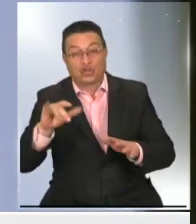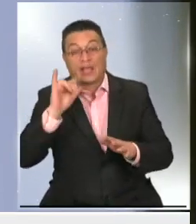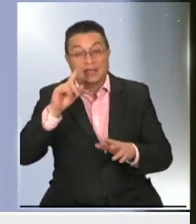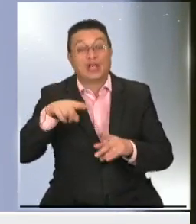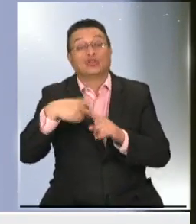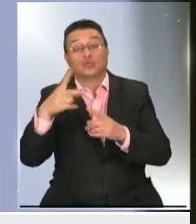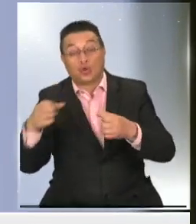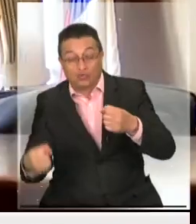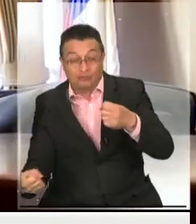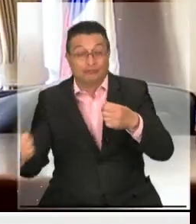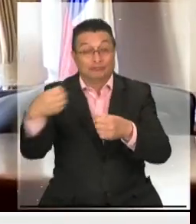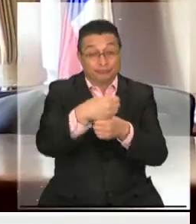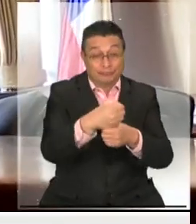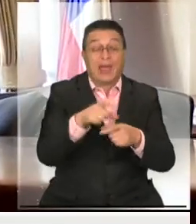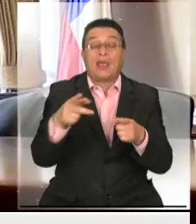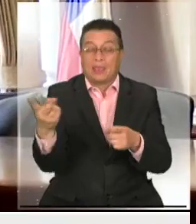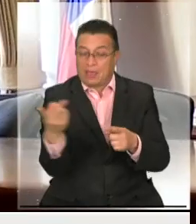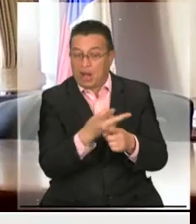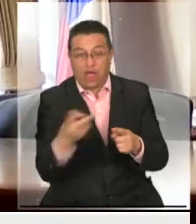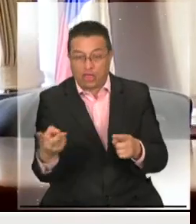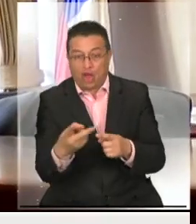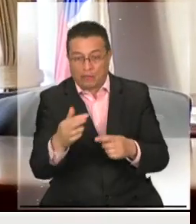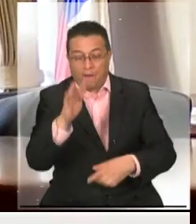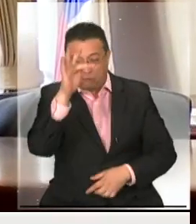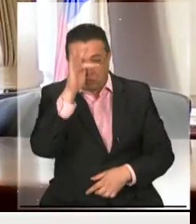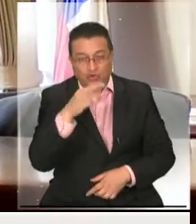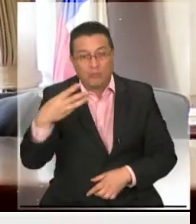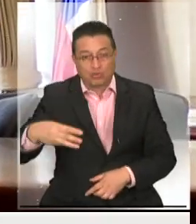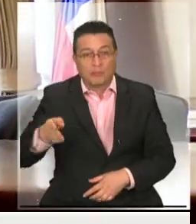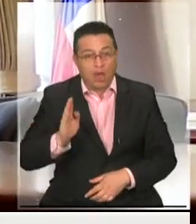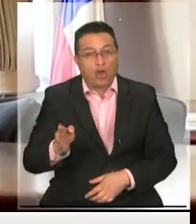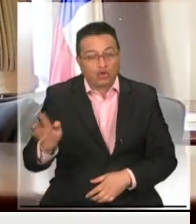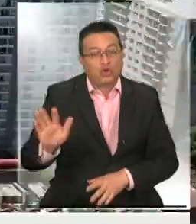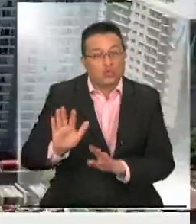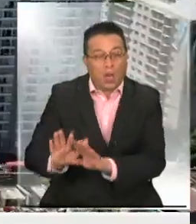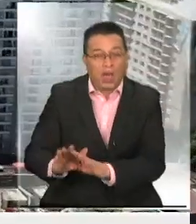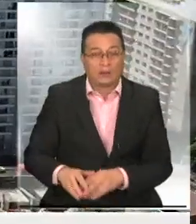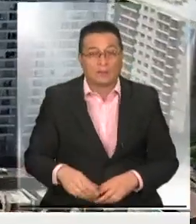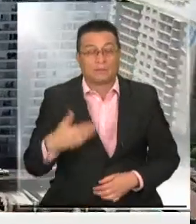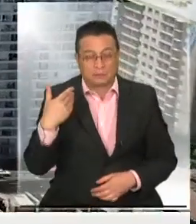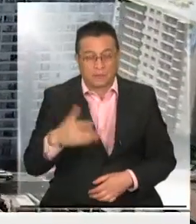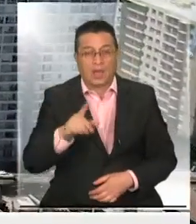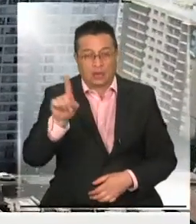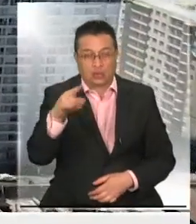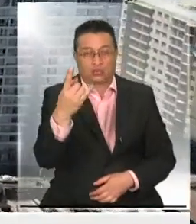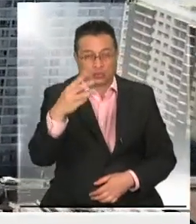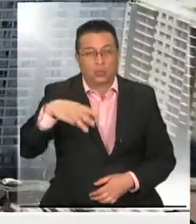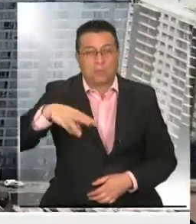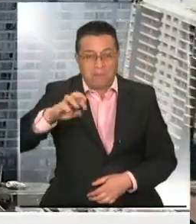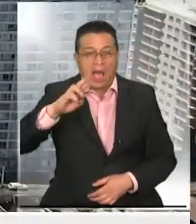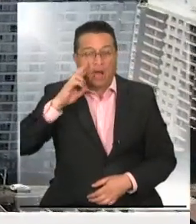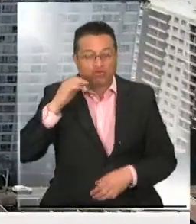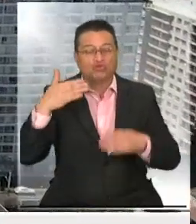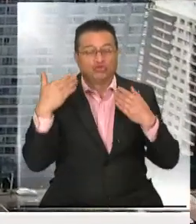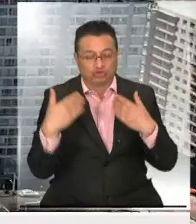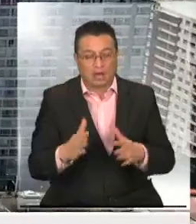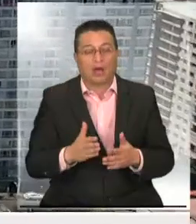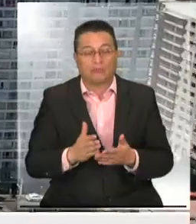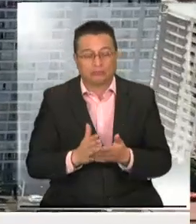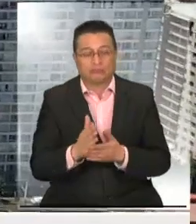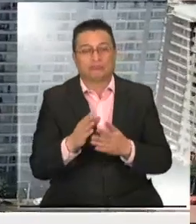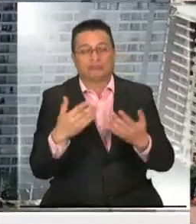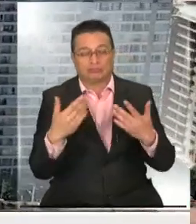esa fecha. Ambos aún son funcionarios municipales. Nosotros reabrimos el sumario que se había